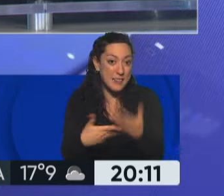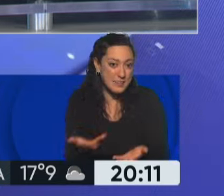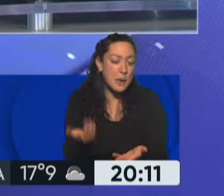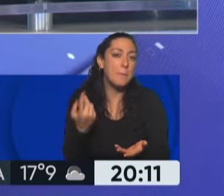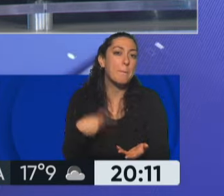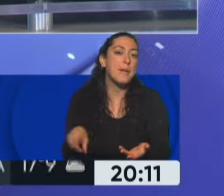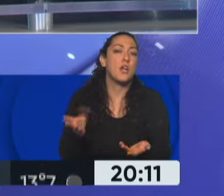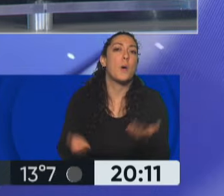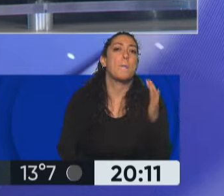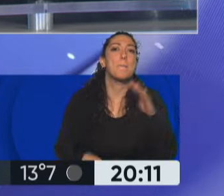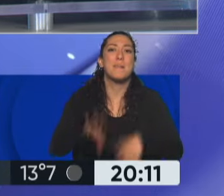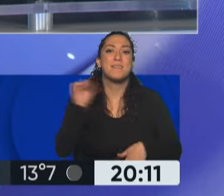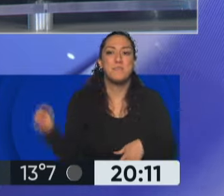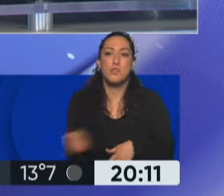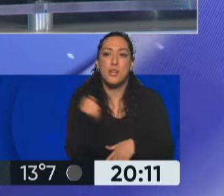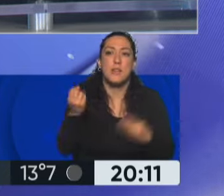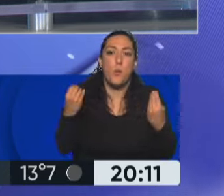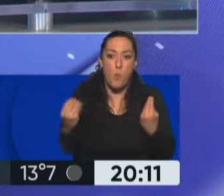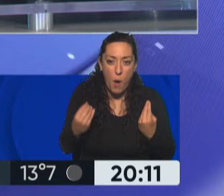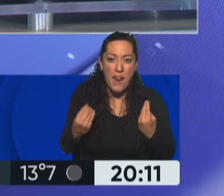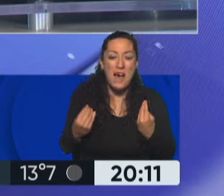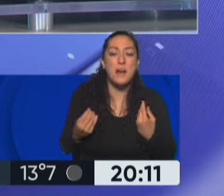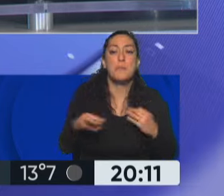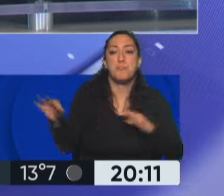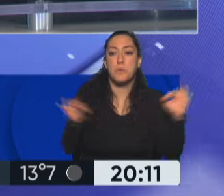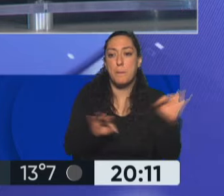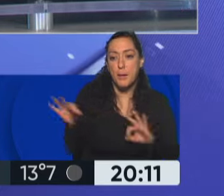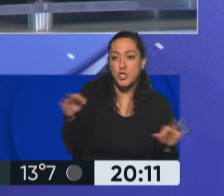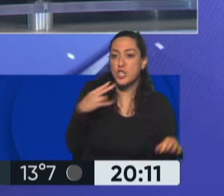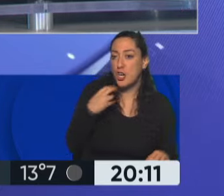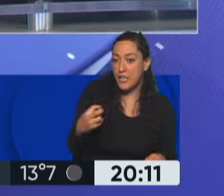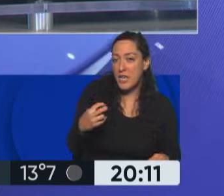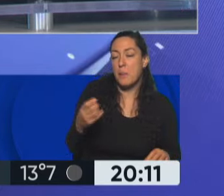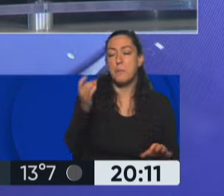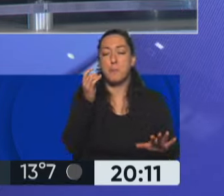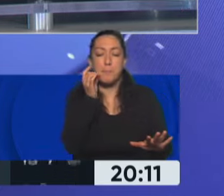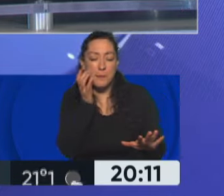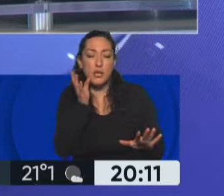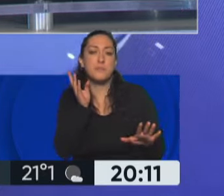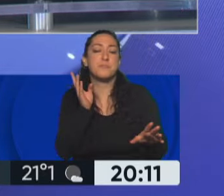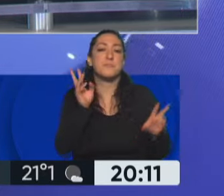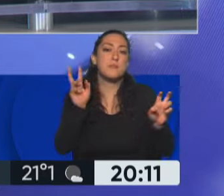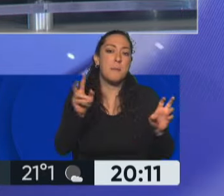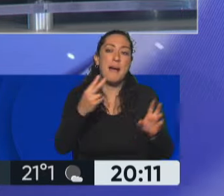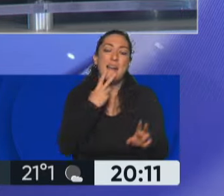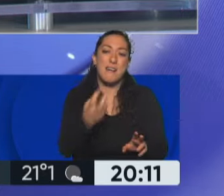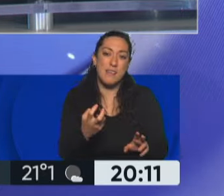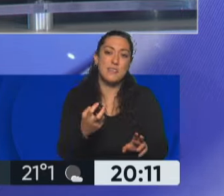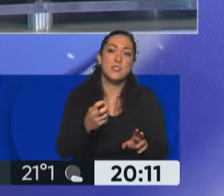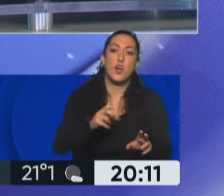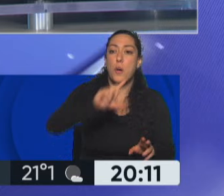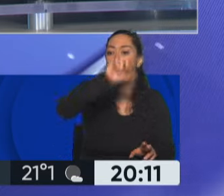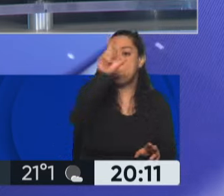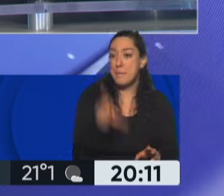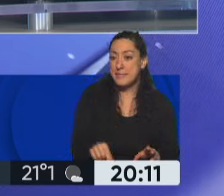fundamental que hoy el proyecto de que la energía en esta materia Perdón en esta matriz de energética que el país este ha